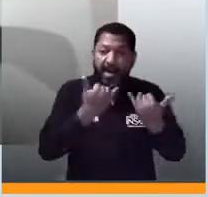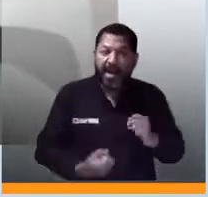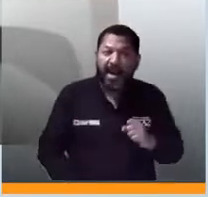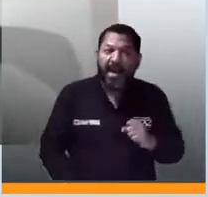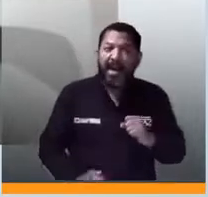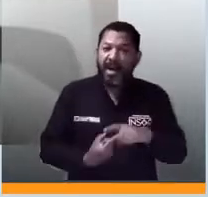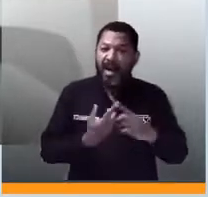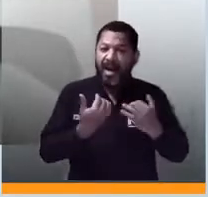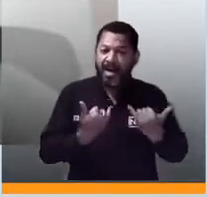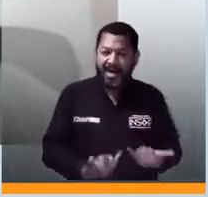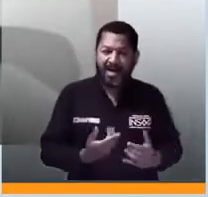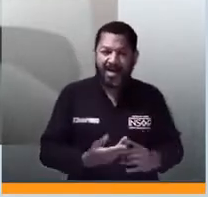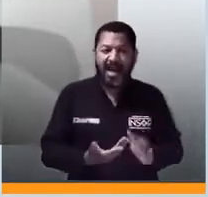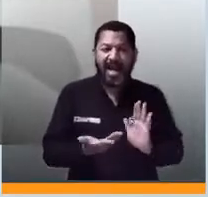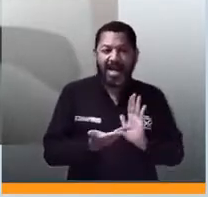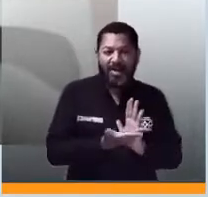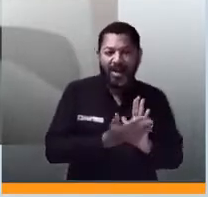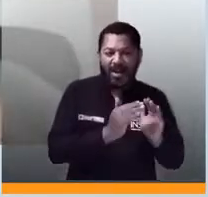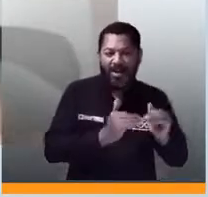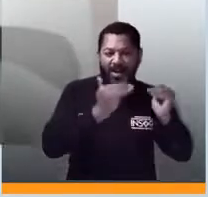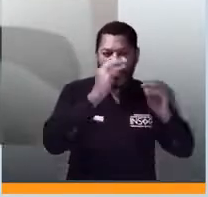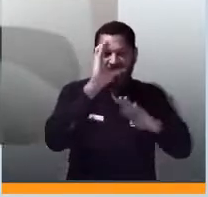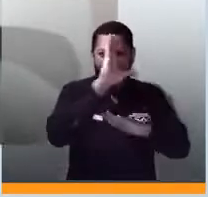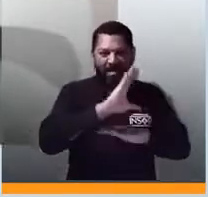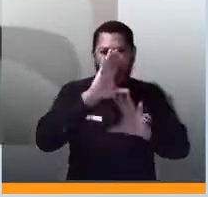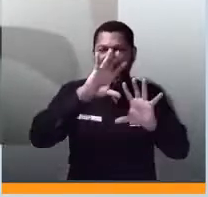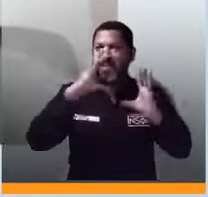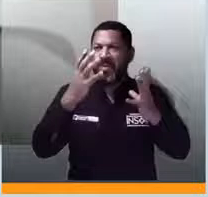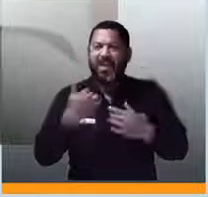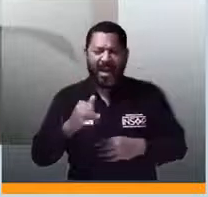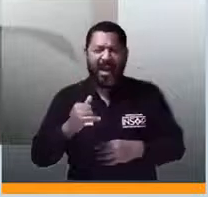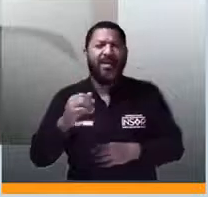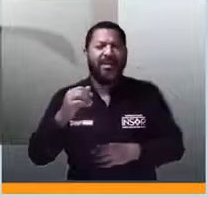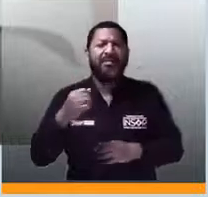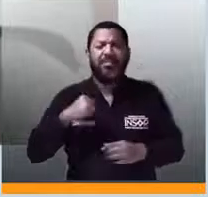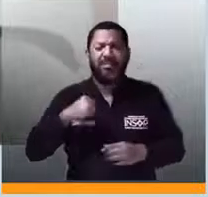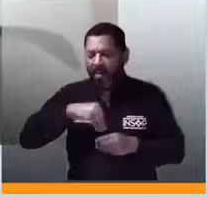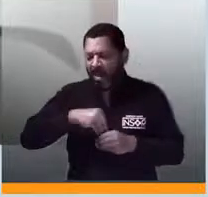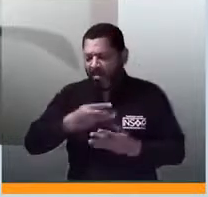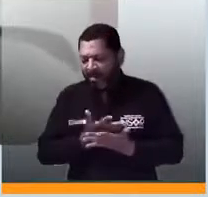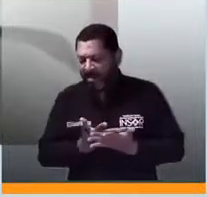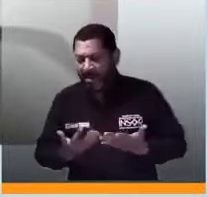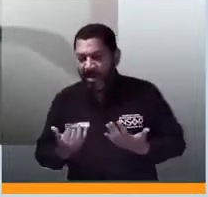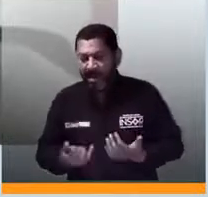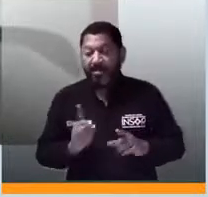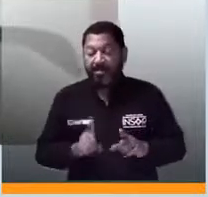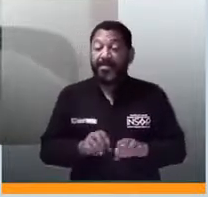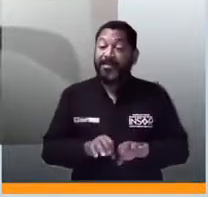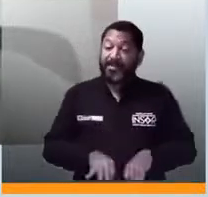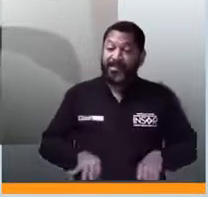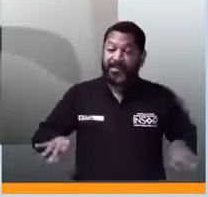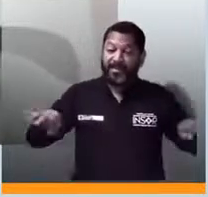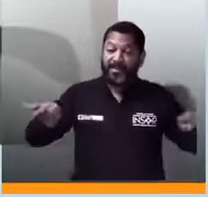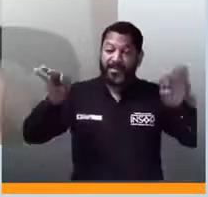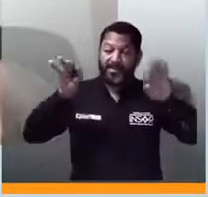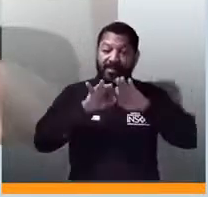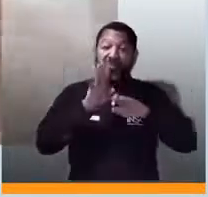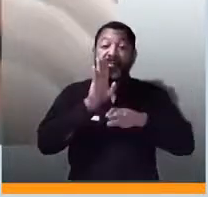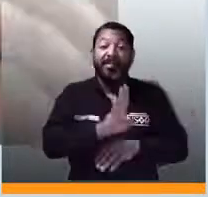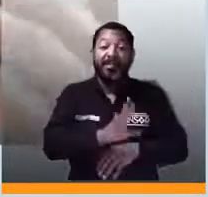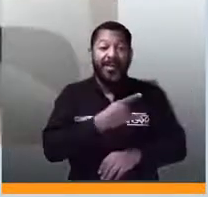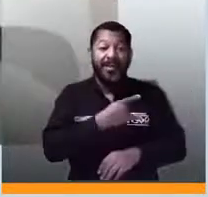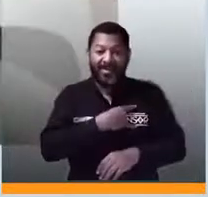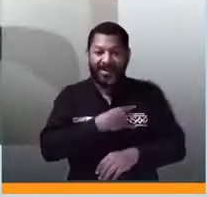de la institución educativa superior en Colombia y en el mundo, y que ha sido muy importante y que realmente ha hecho que la